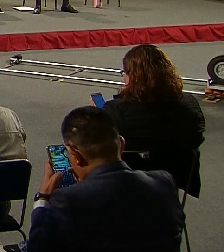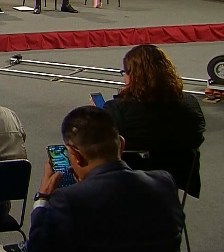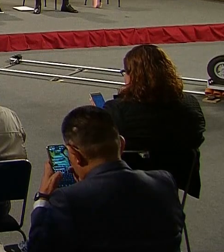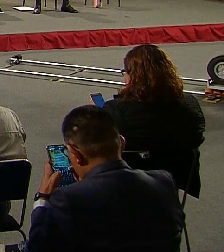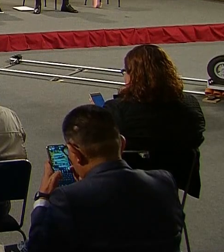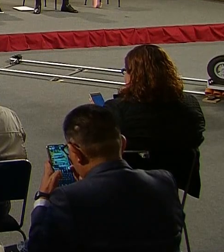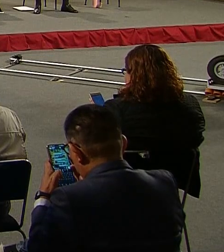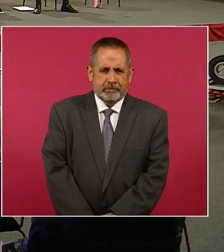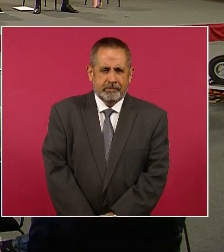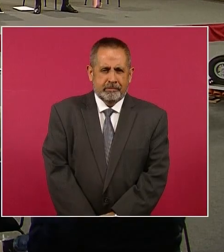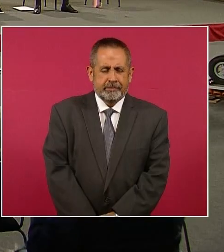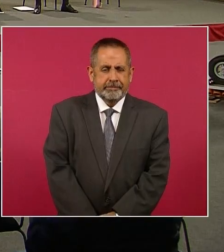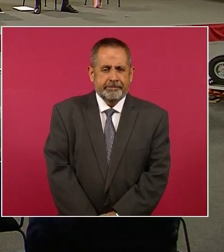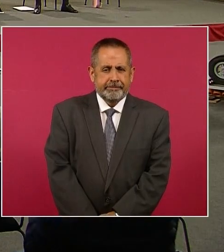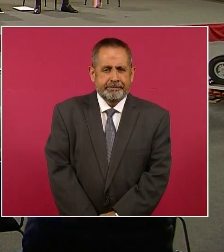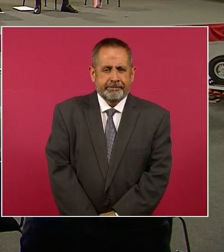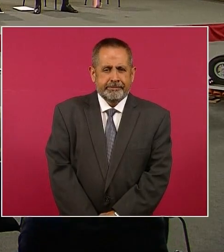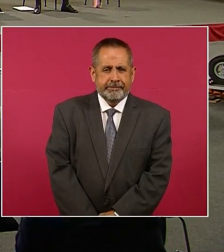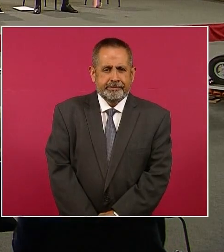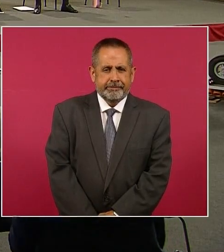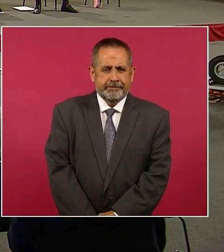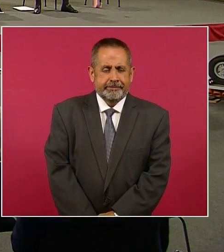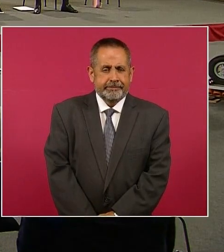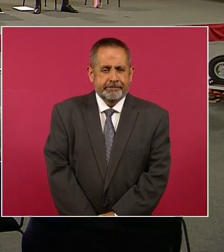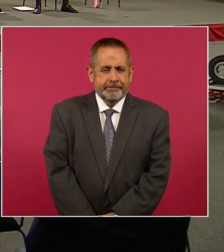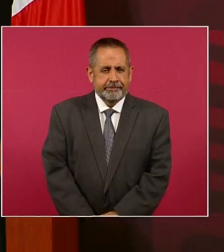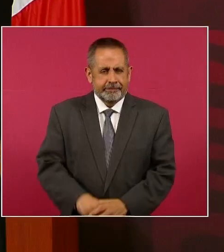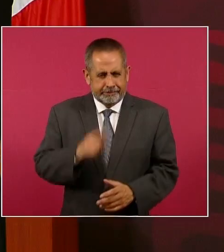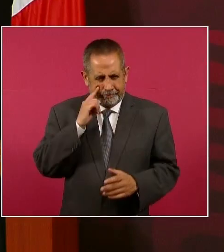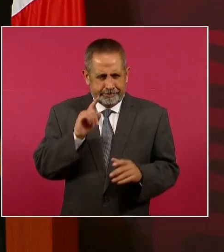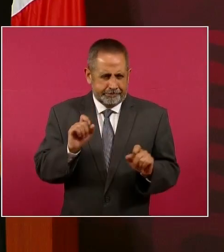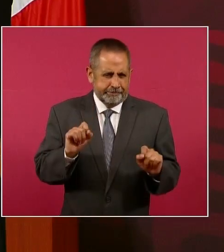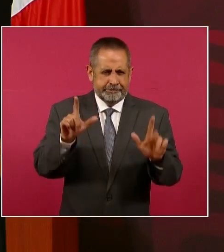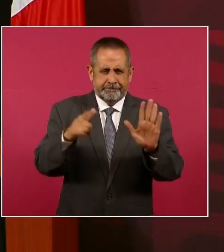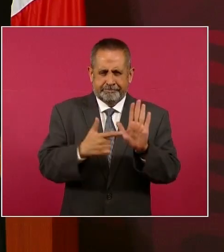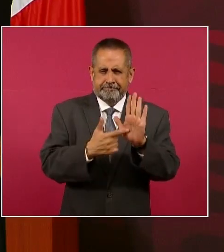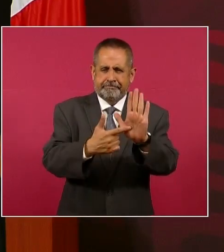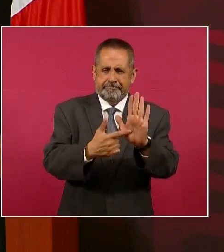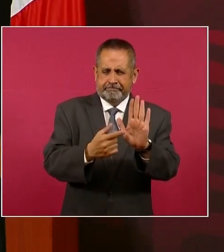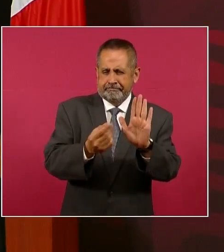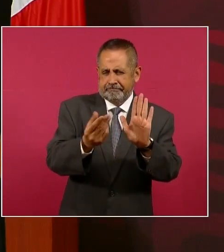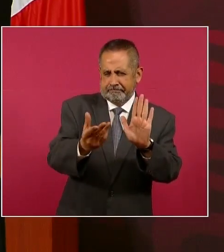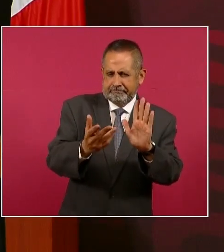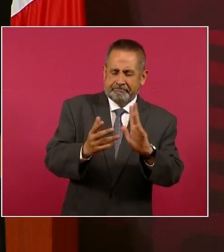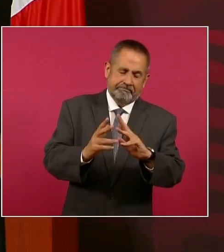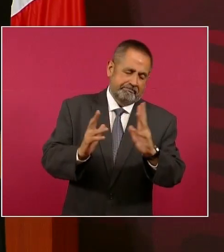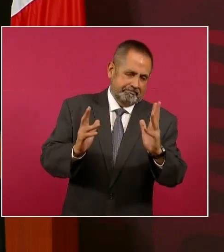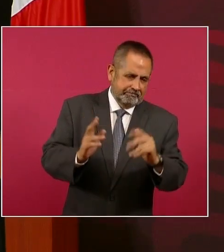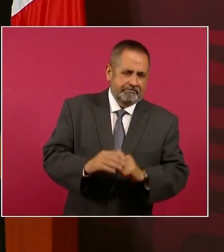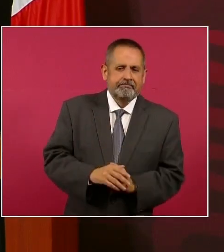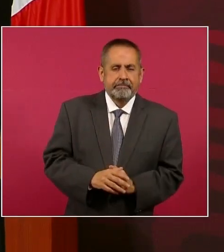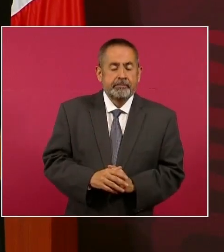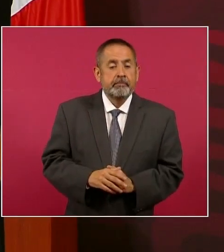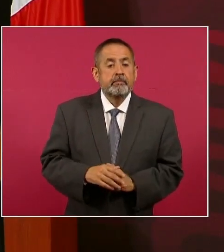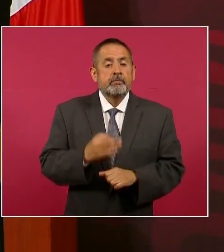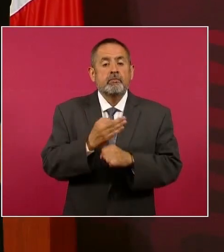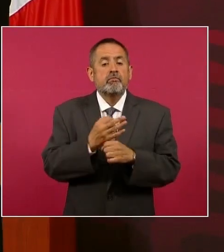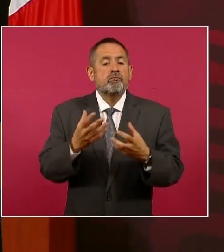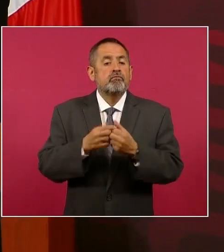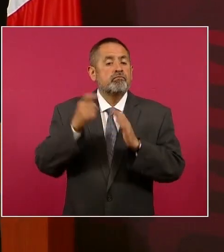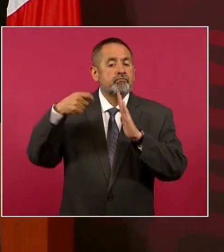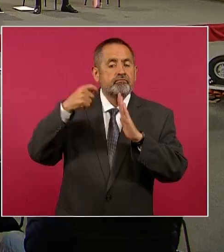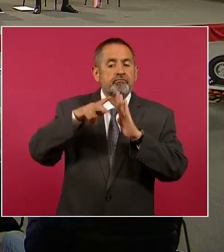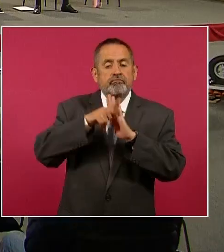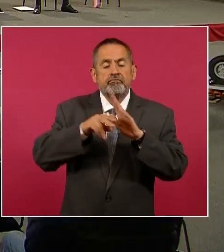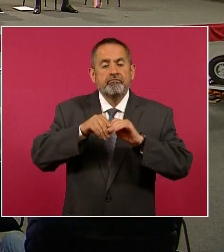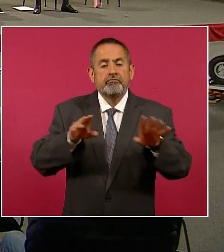como dice Loret de Mola? Lo dejamos ahí, pero vamos a presentar ahora la colaboración con Infodemia